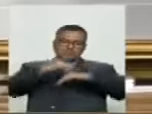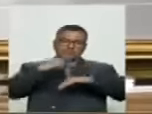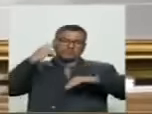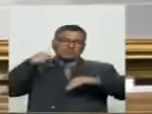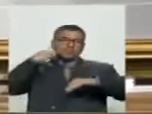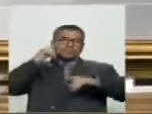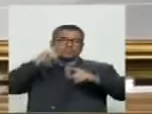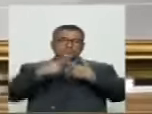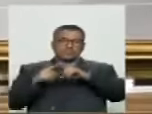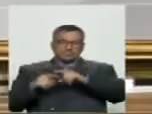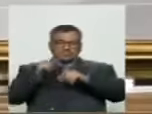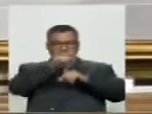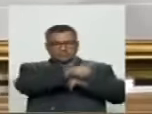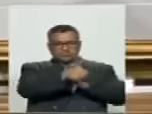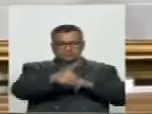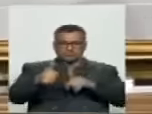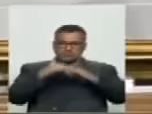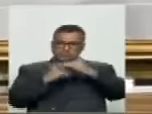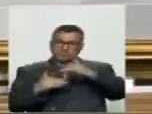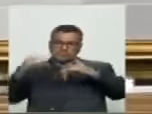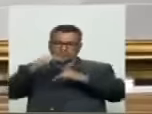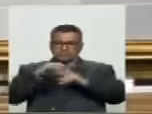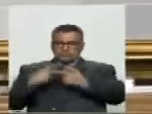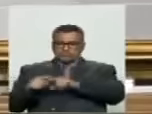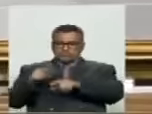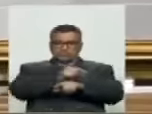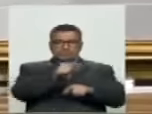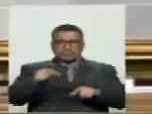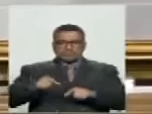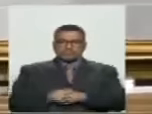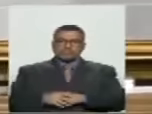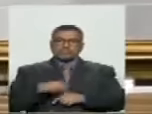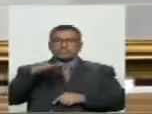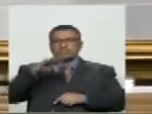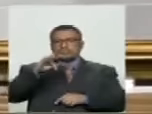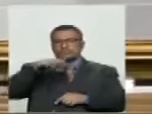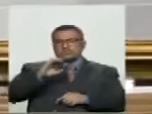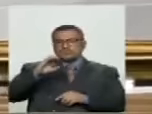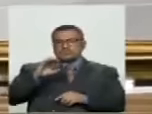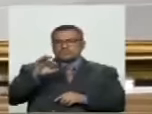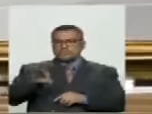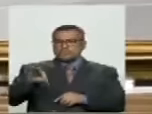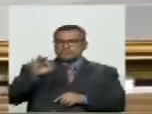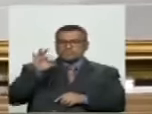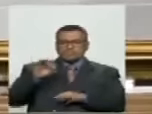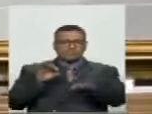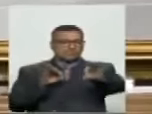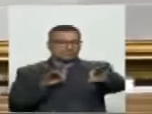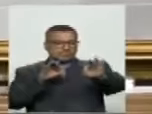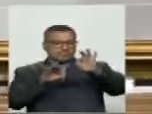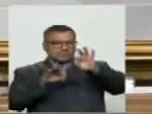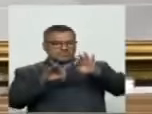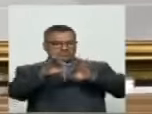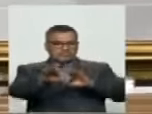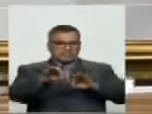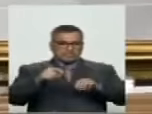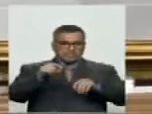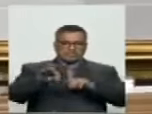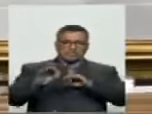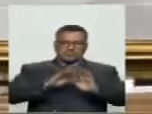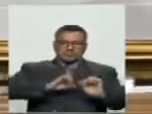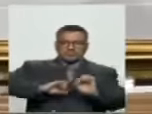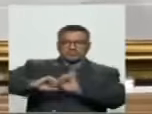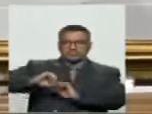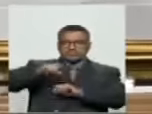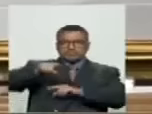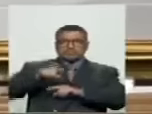de unos con respecto a otros. El fascismo es clasista. Y por eso fueron las